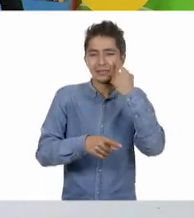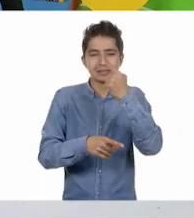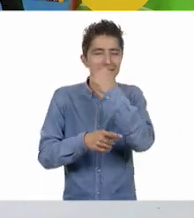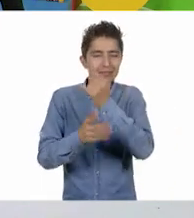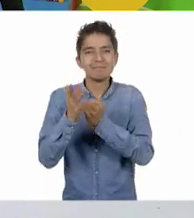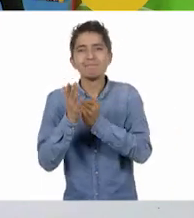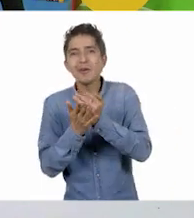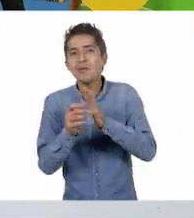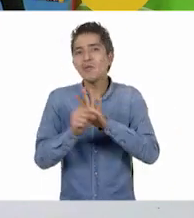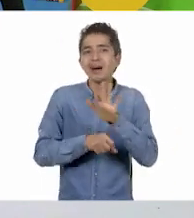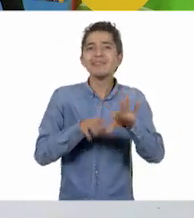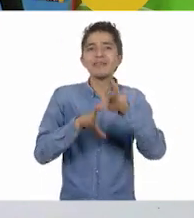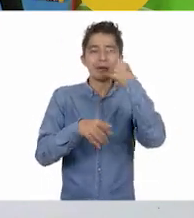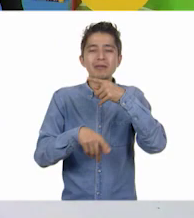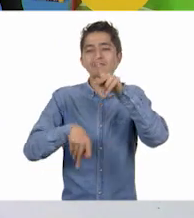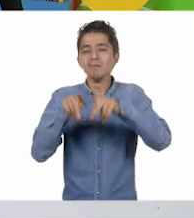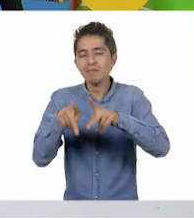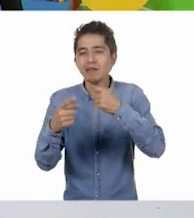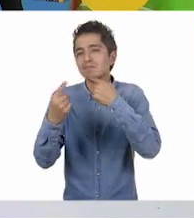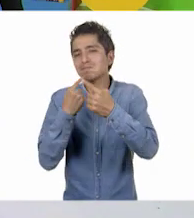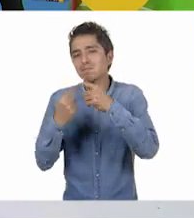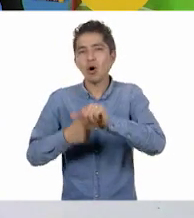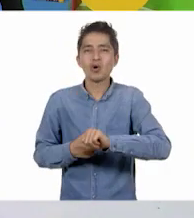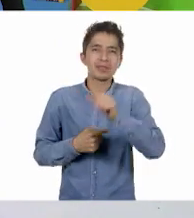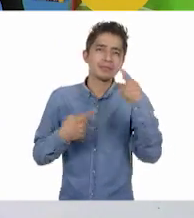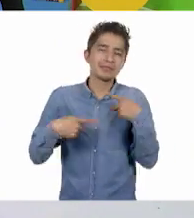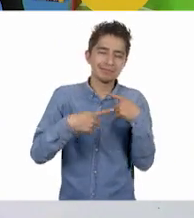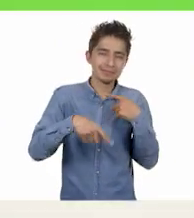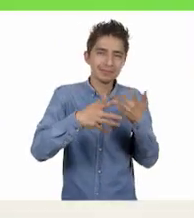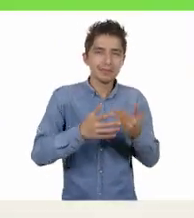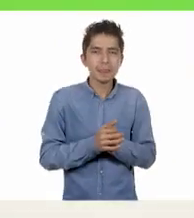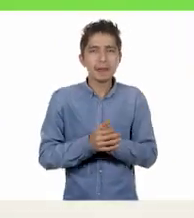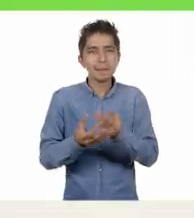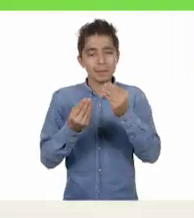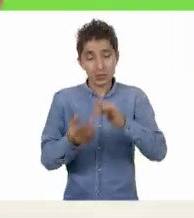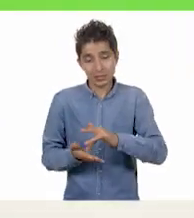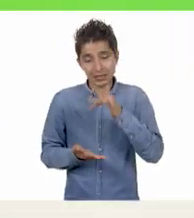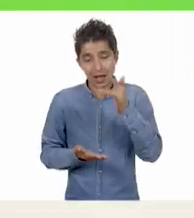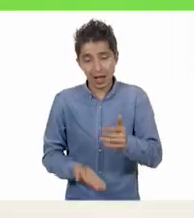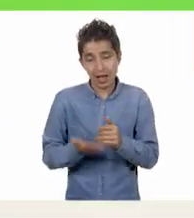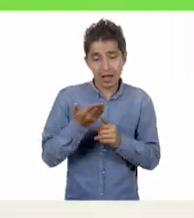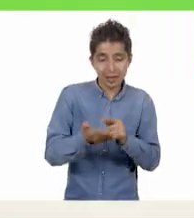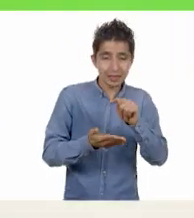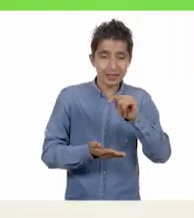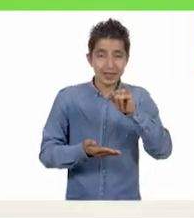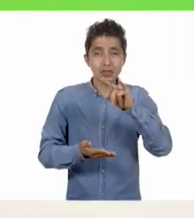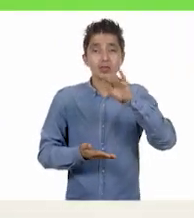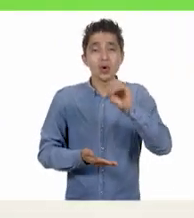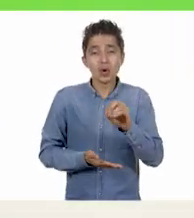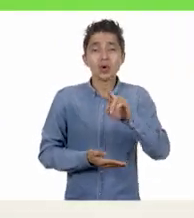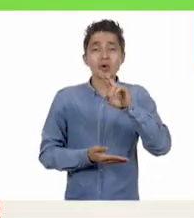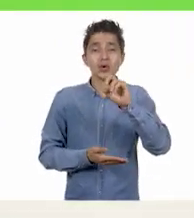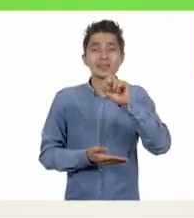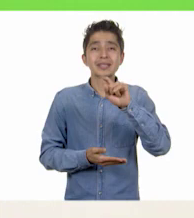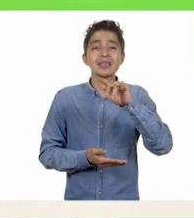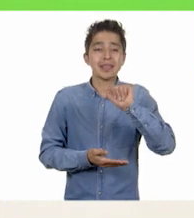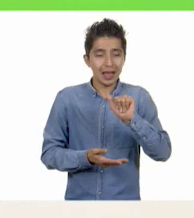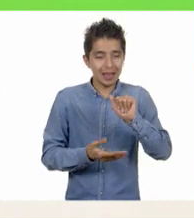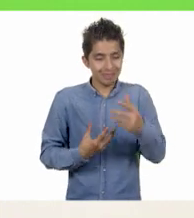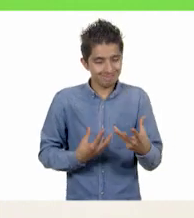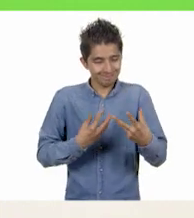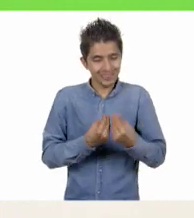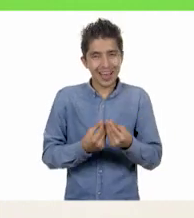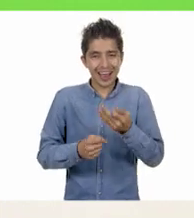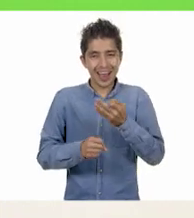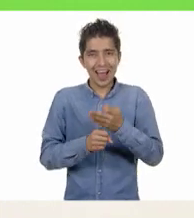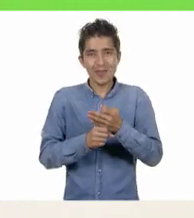preferencias para poder platicar y conversar con los otros. Muchas gracias a Tito y a Rosita por haber estado con nosotras en